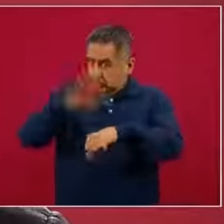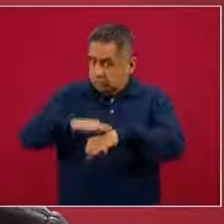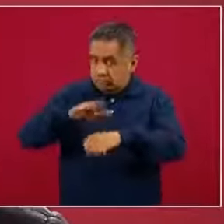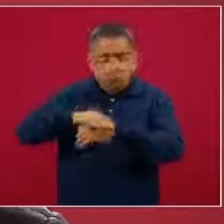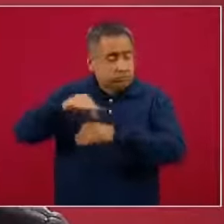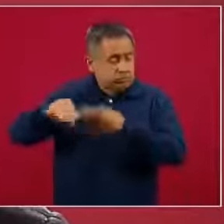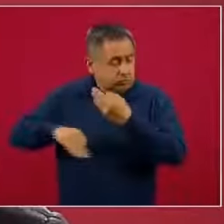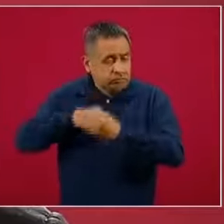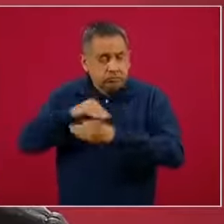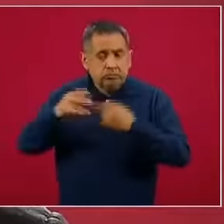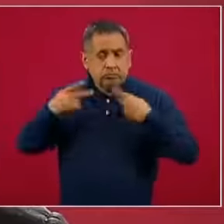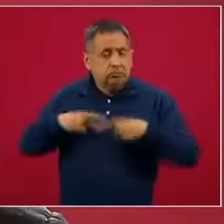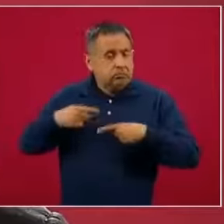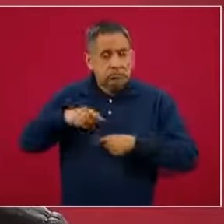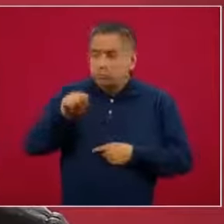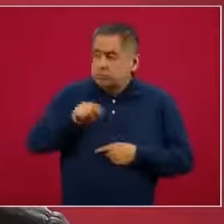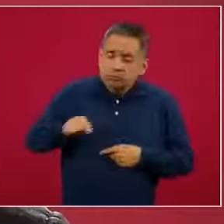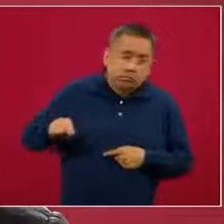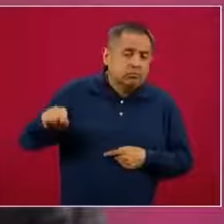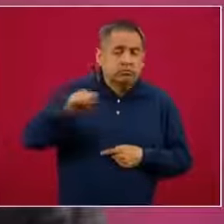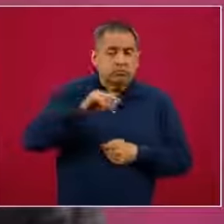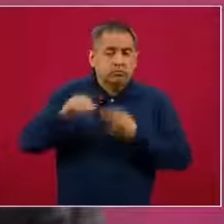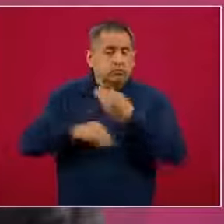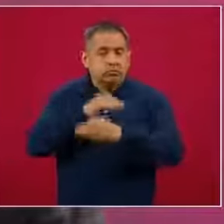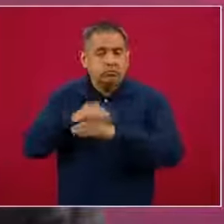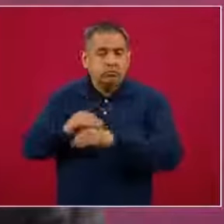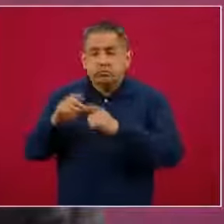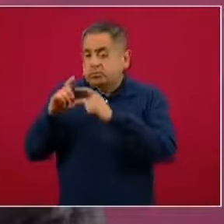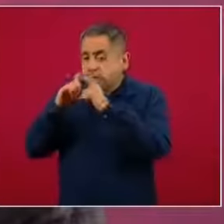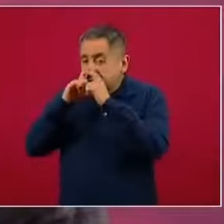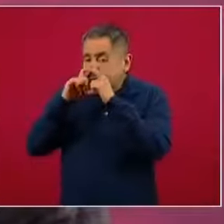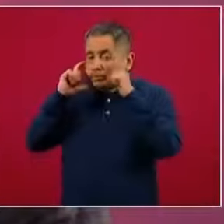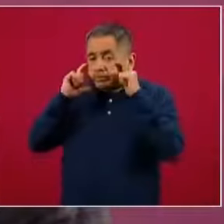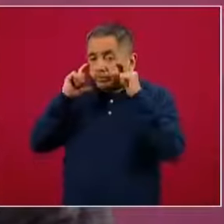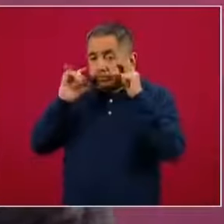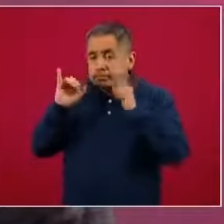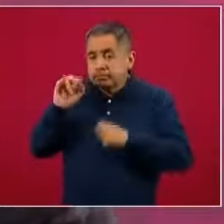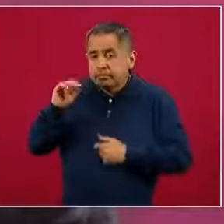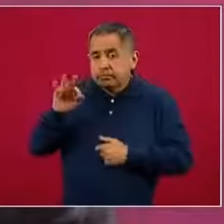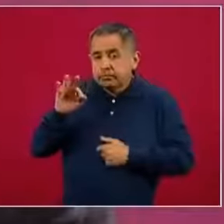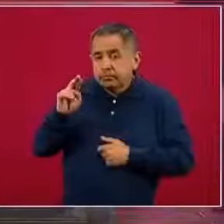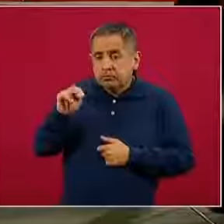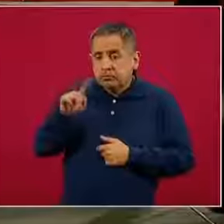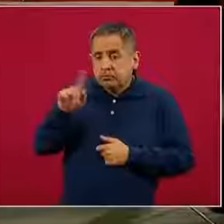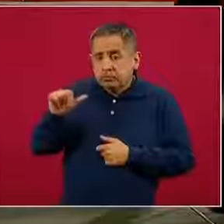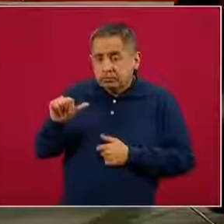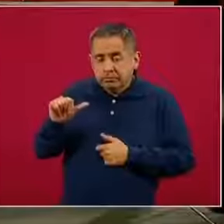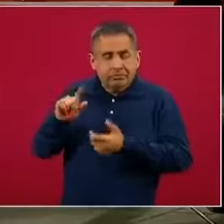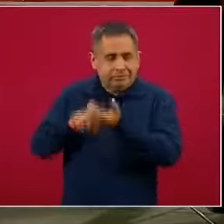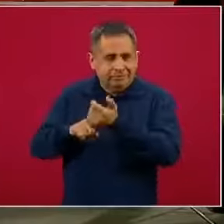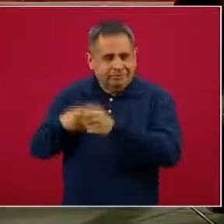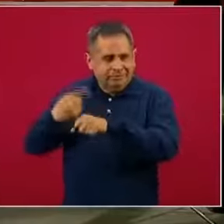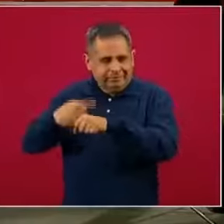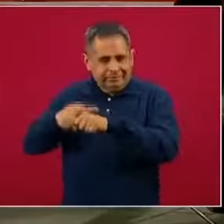todas las personas en los grupos de riesgo de influenza, personas de 60 y más años de edad, personas